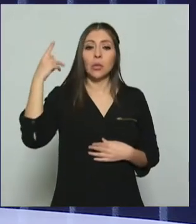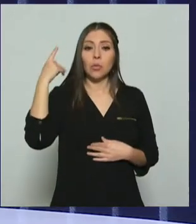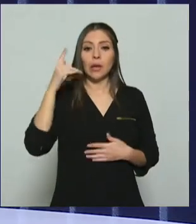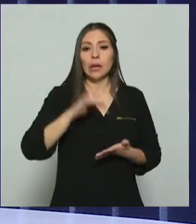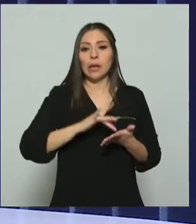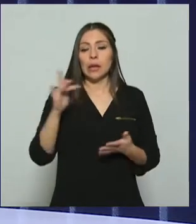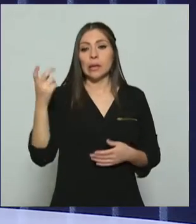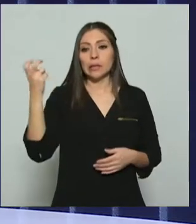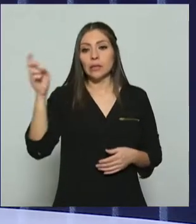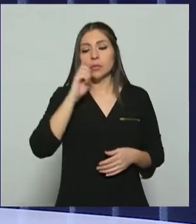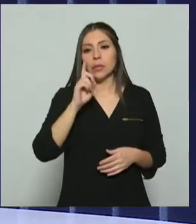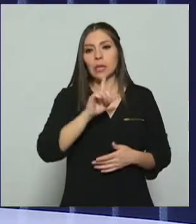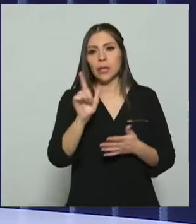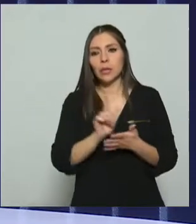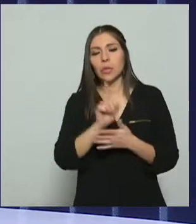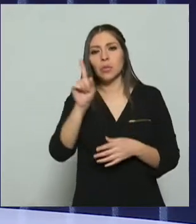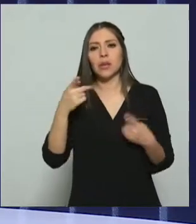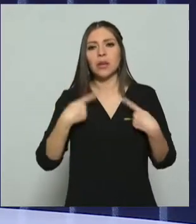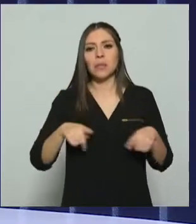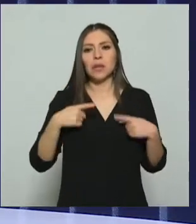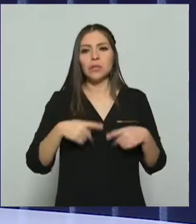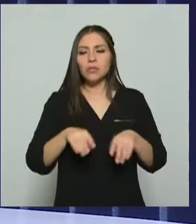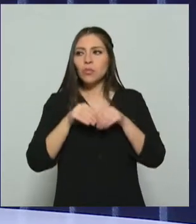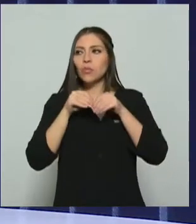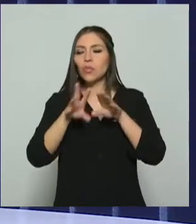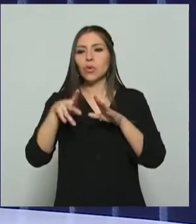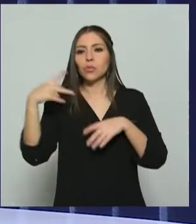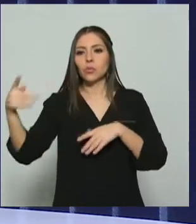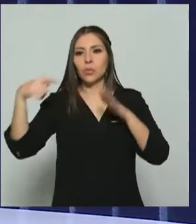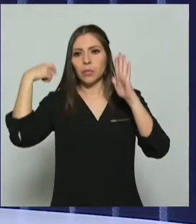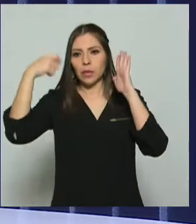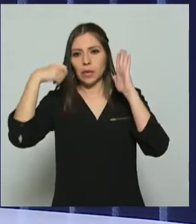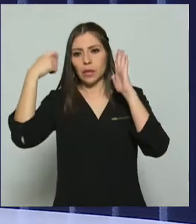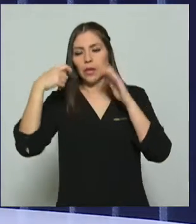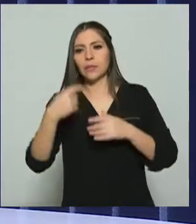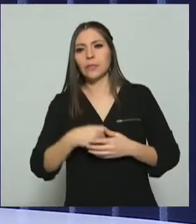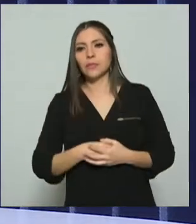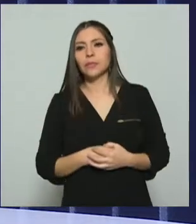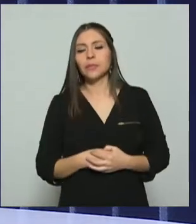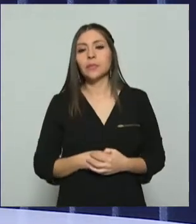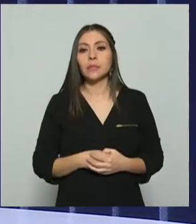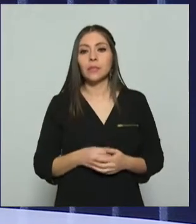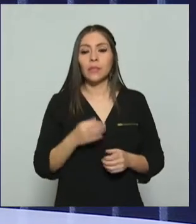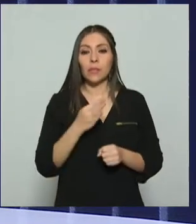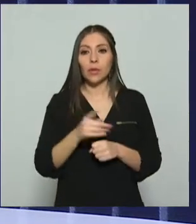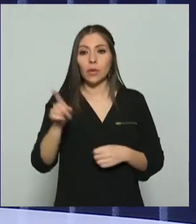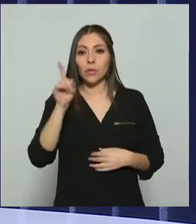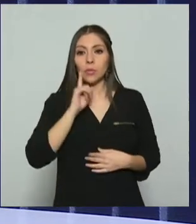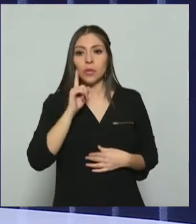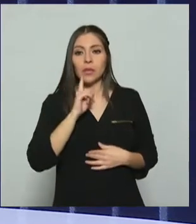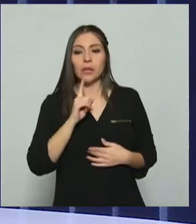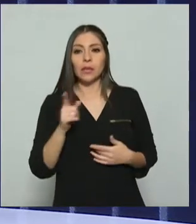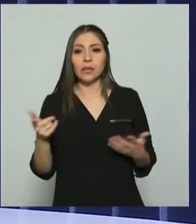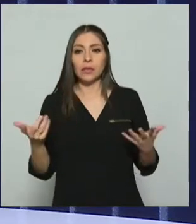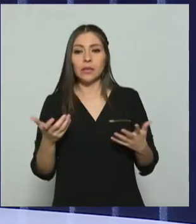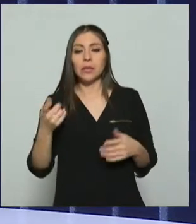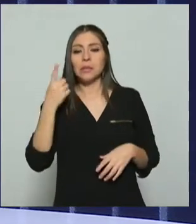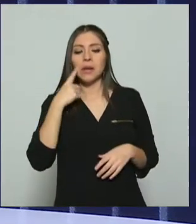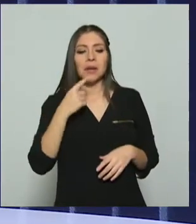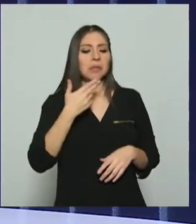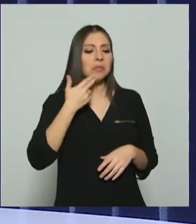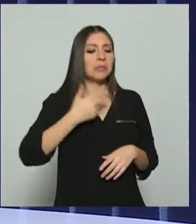un individuo filtró un video íntimo de ella. Y ella lo que logró fue, en vez de matarse,